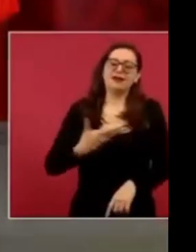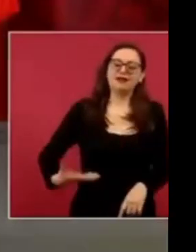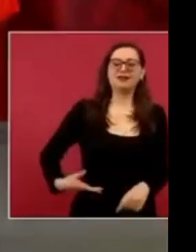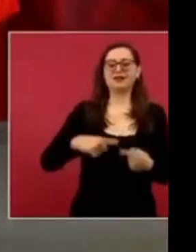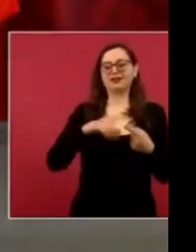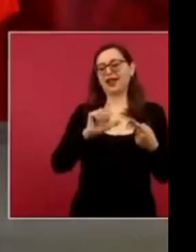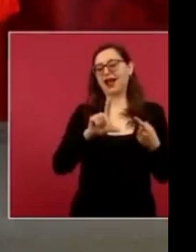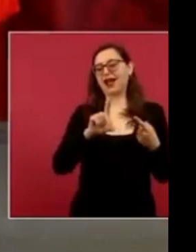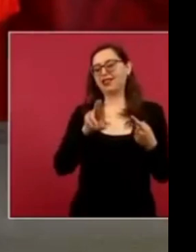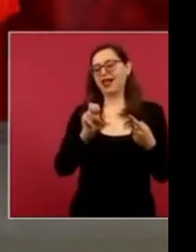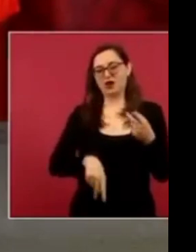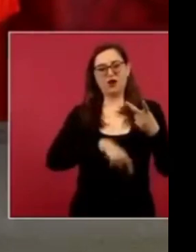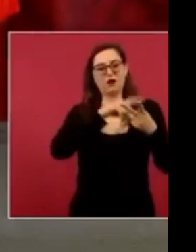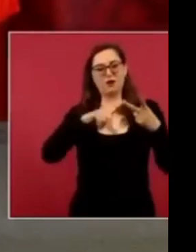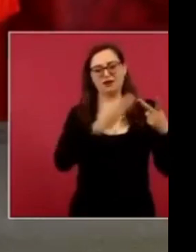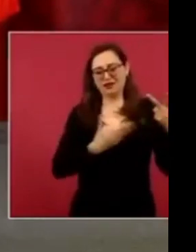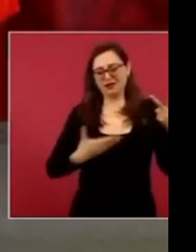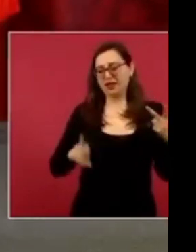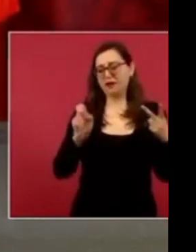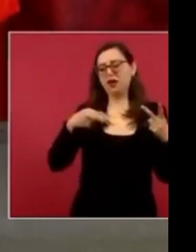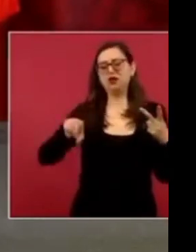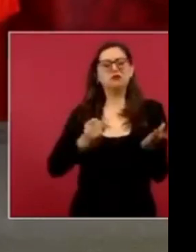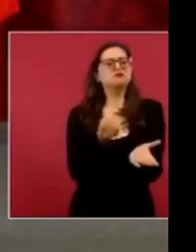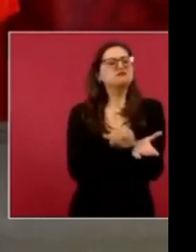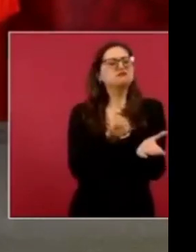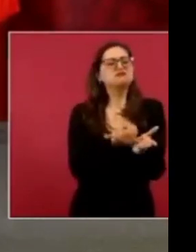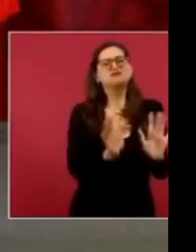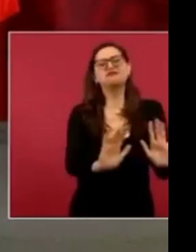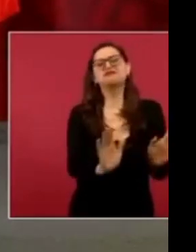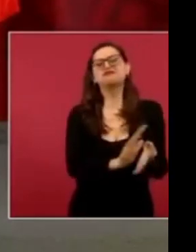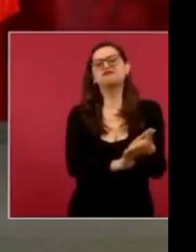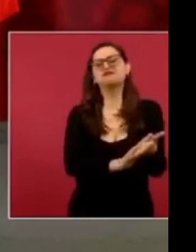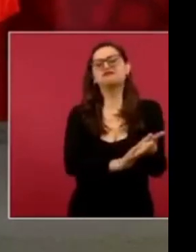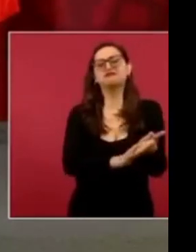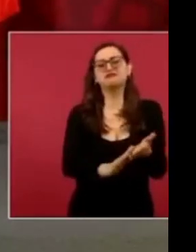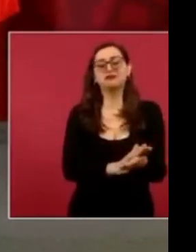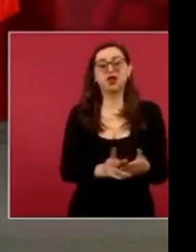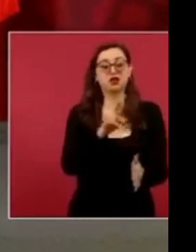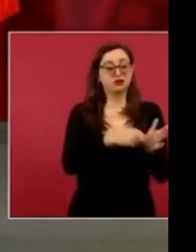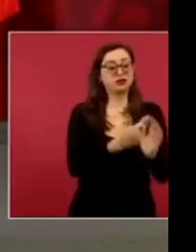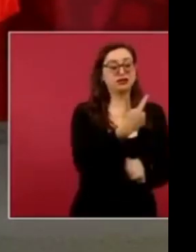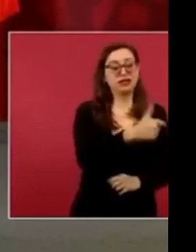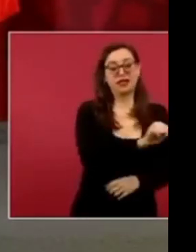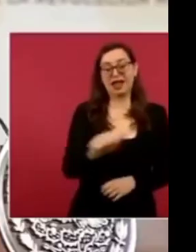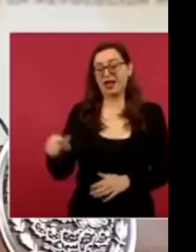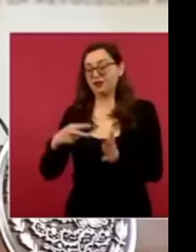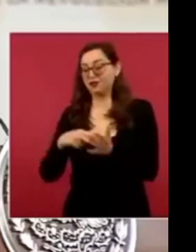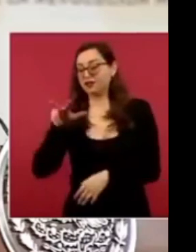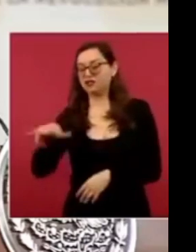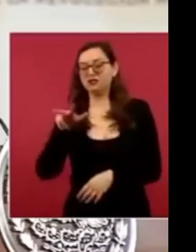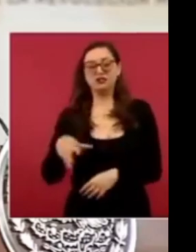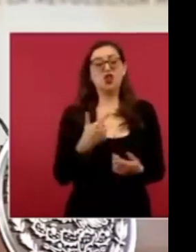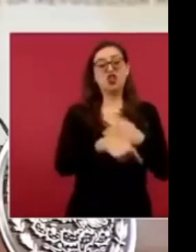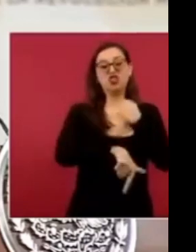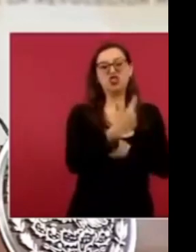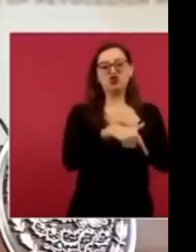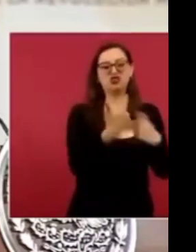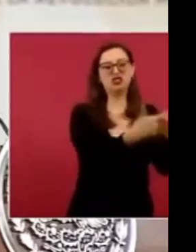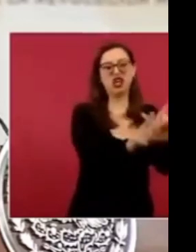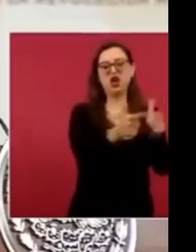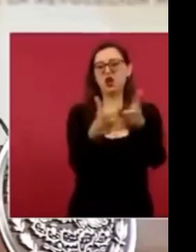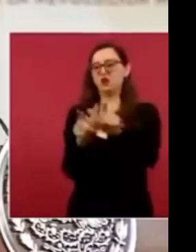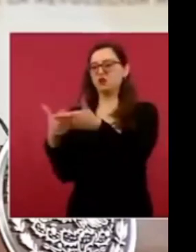Nieto le condonaron dos mil seiscientos veinte millones de pesos de impuestos a doce clubes entre 2007 y 2018 tenemos que al Cruz